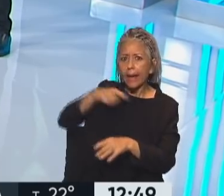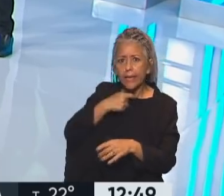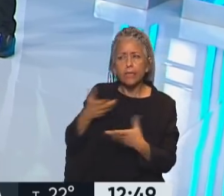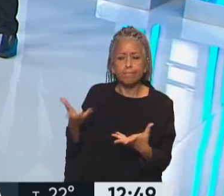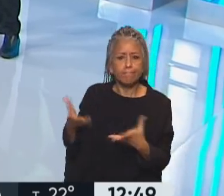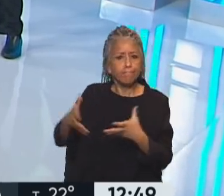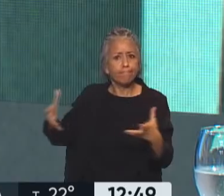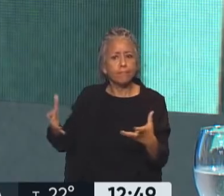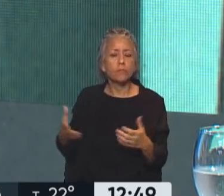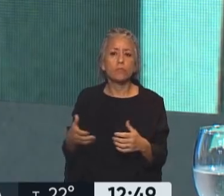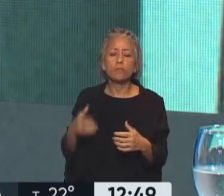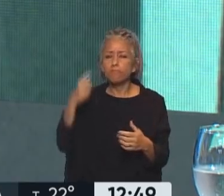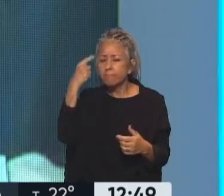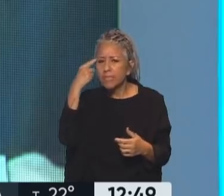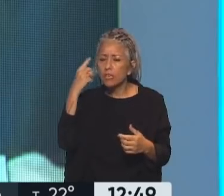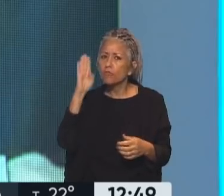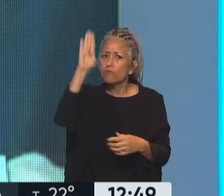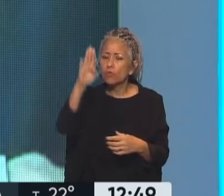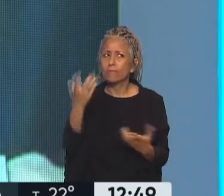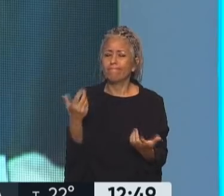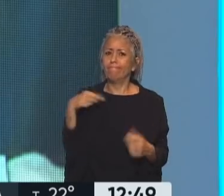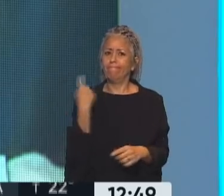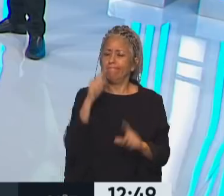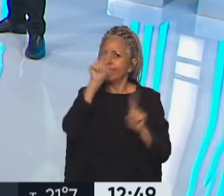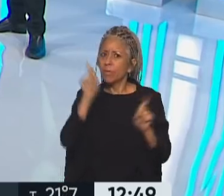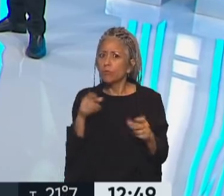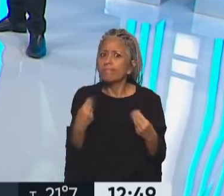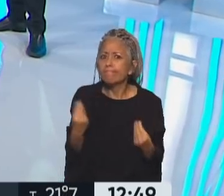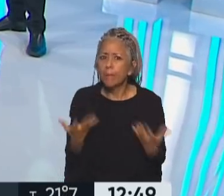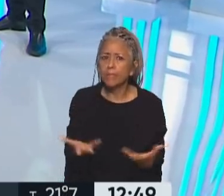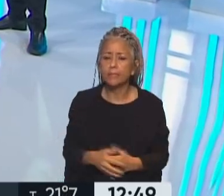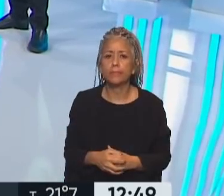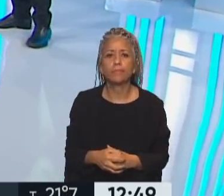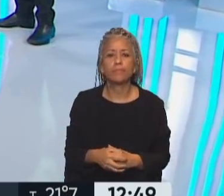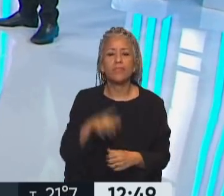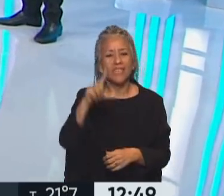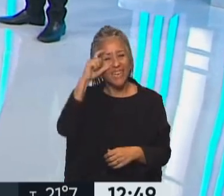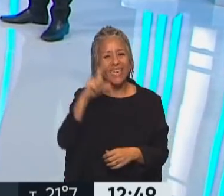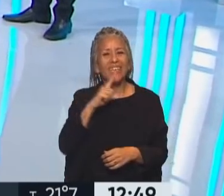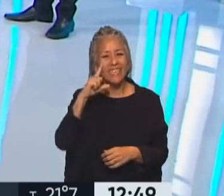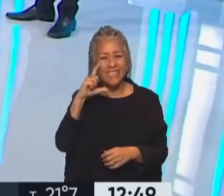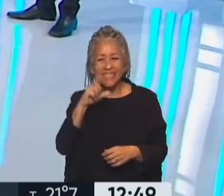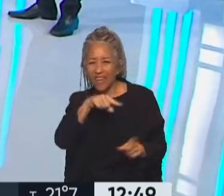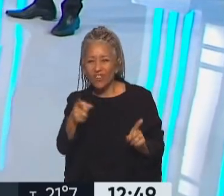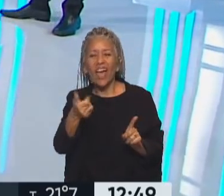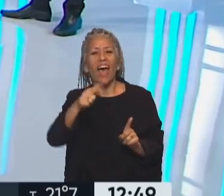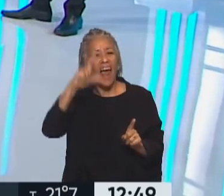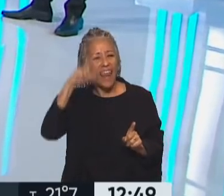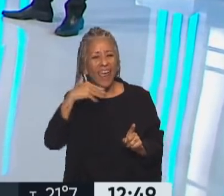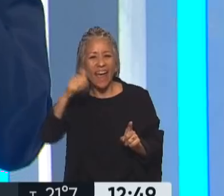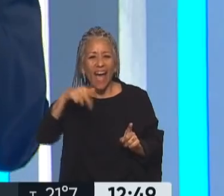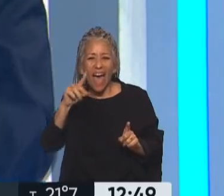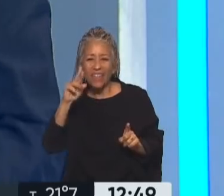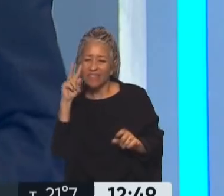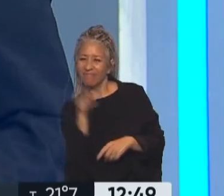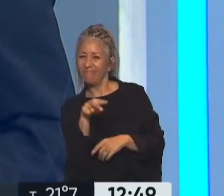la crisis de los partidos tradicionales, me parece un signo de pregunta enorme. Leticia recién te miraba y Alejandra también, diciendo,